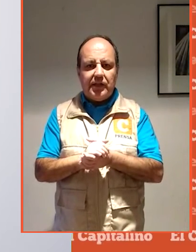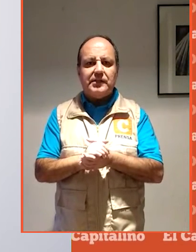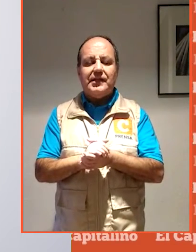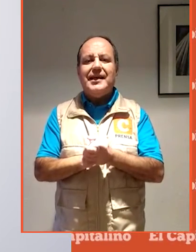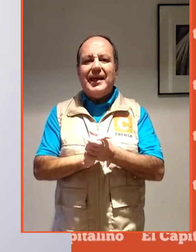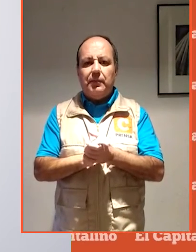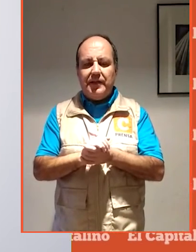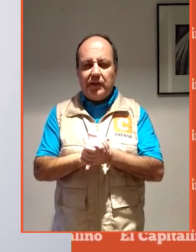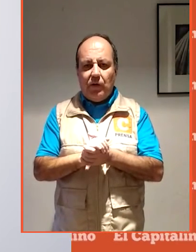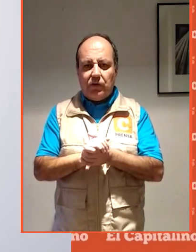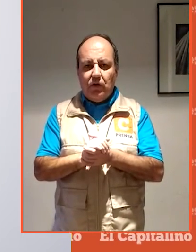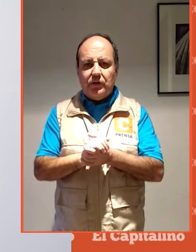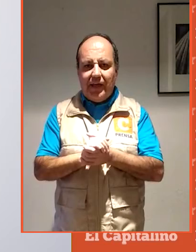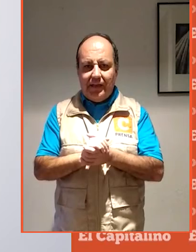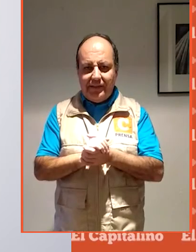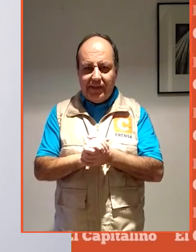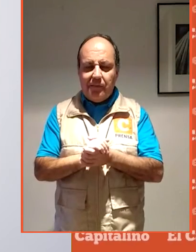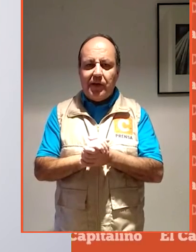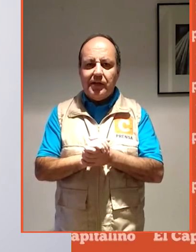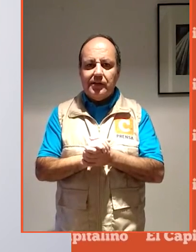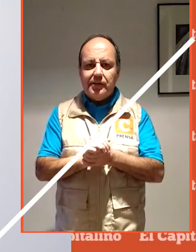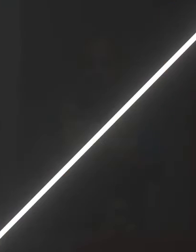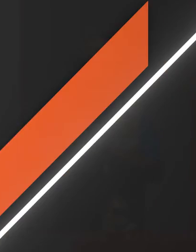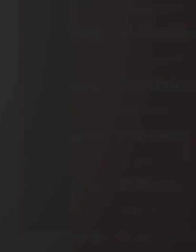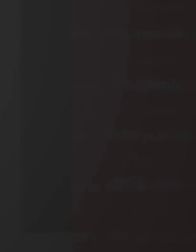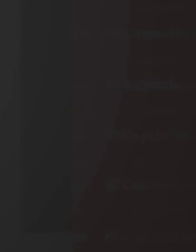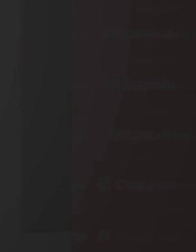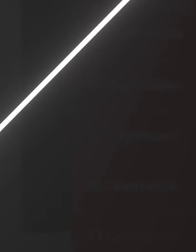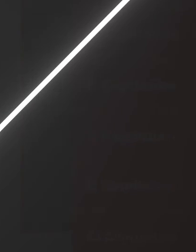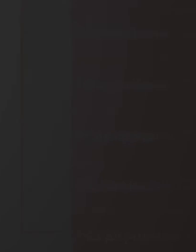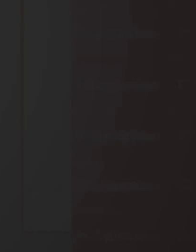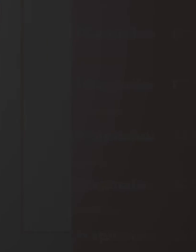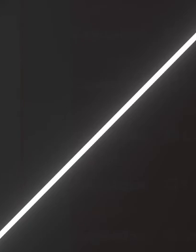le dieron las gracias el 24 de diciembre.